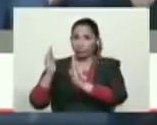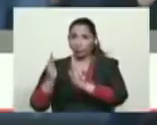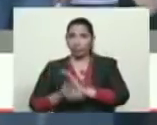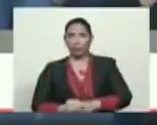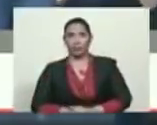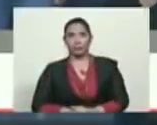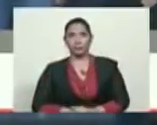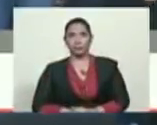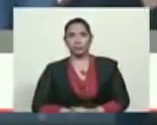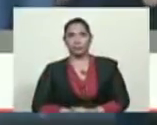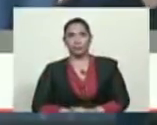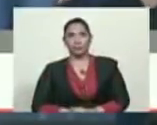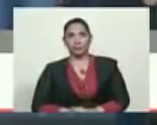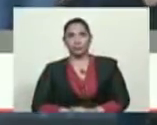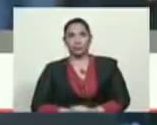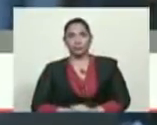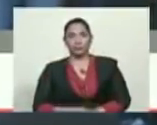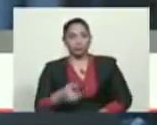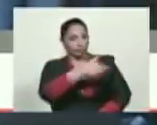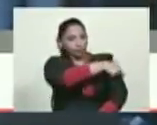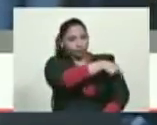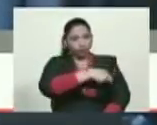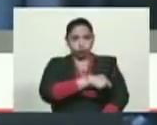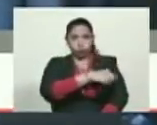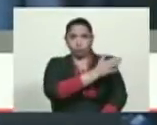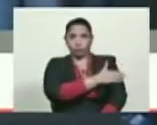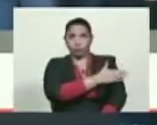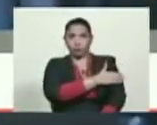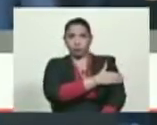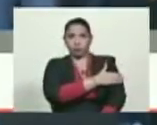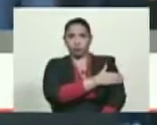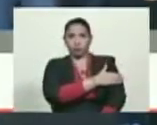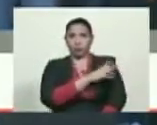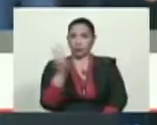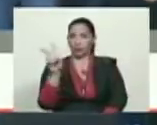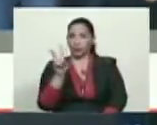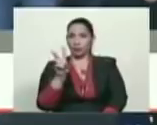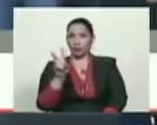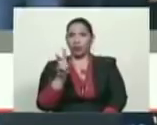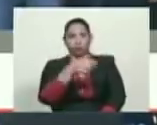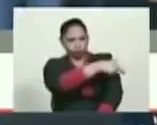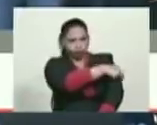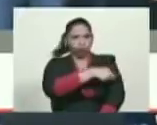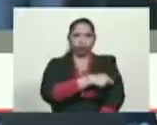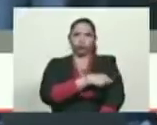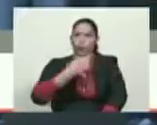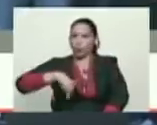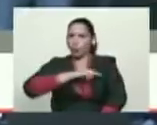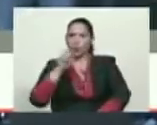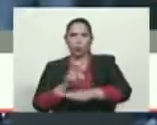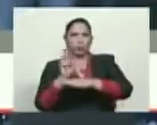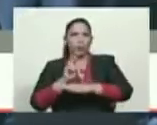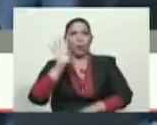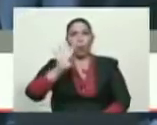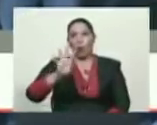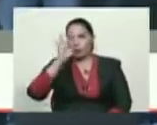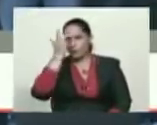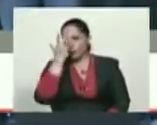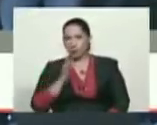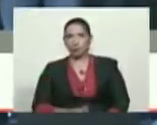Este brazalete que está aquí, fue el brazalete que usamos nosotros el 4 de febrero.